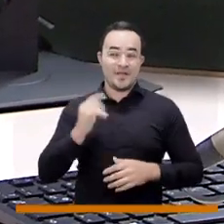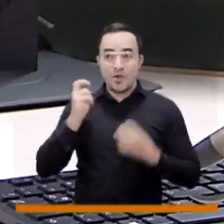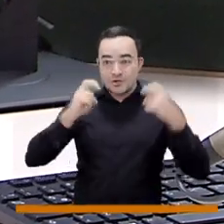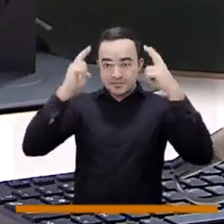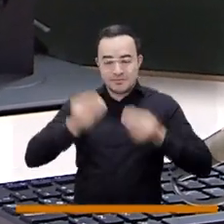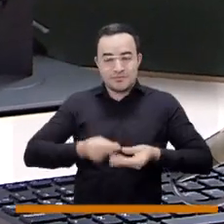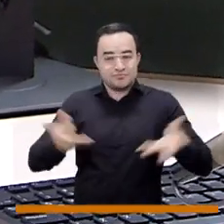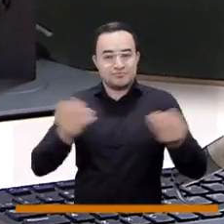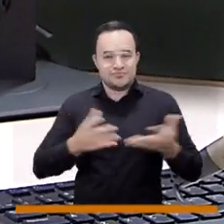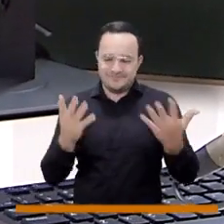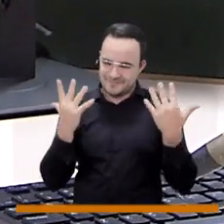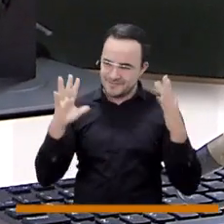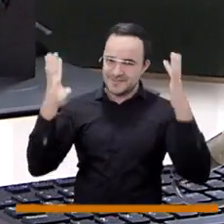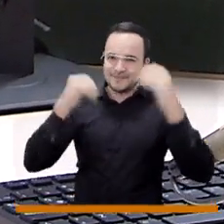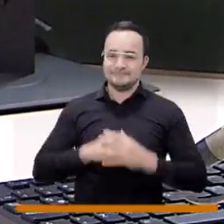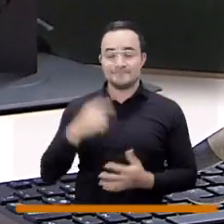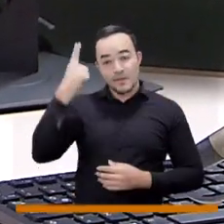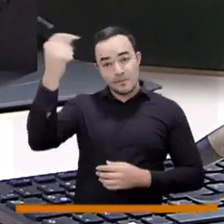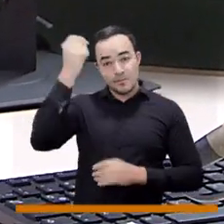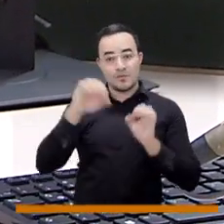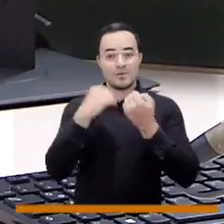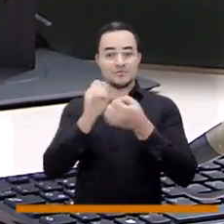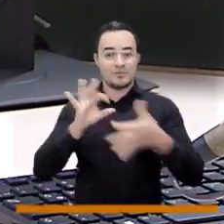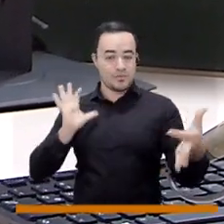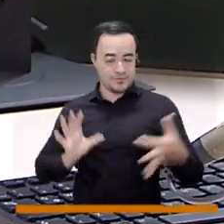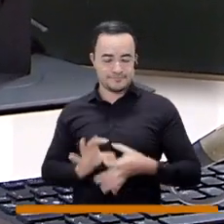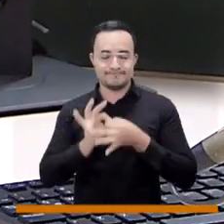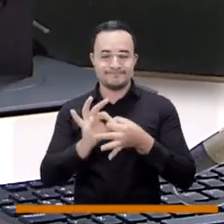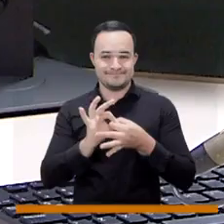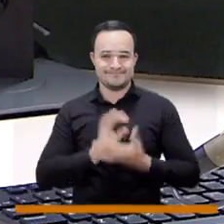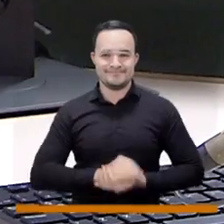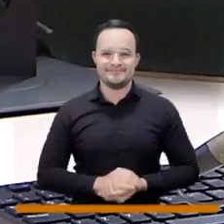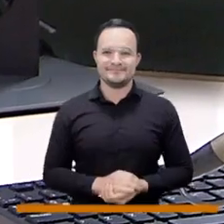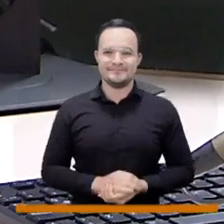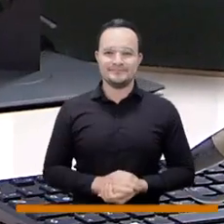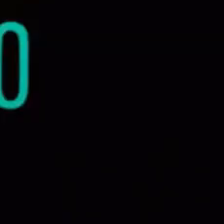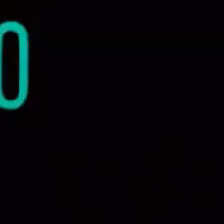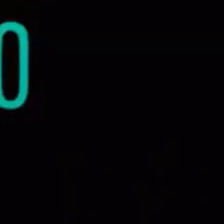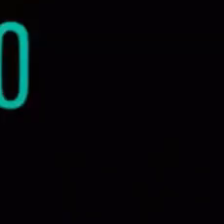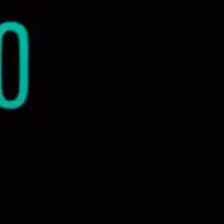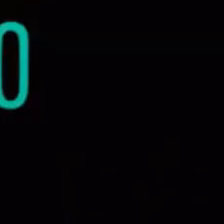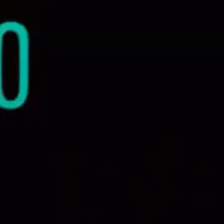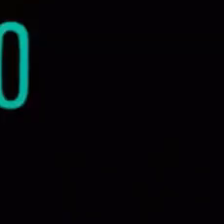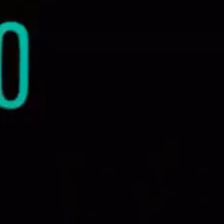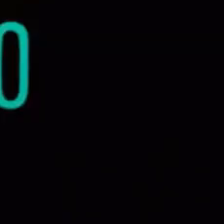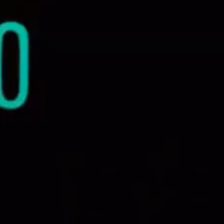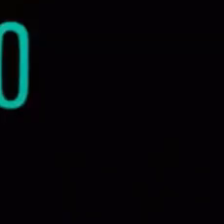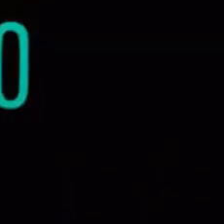universidad y la divulgación de conocimiento! Porque el Consejo somos tú y yo.